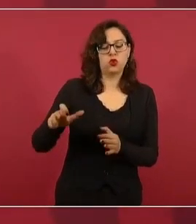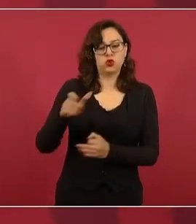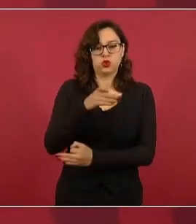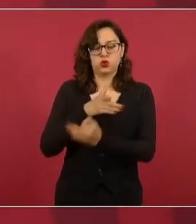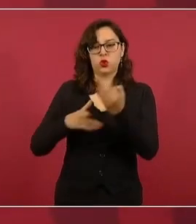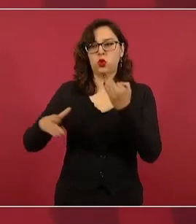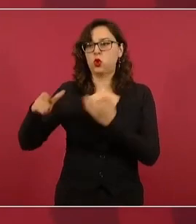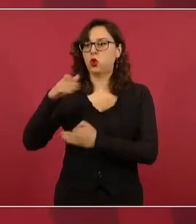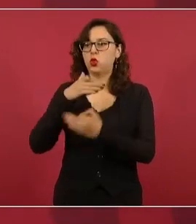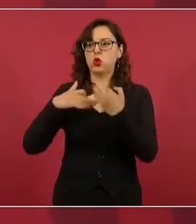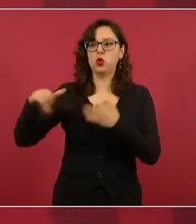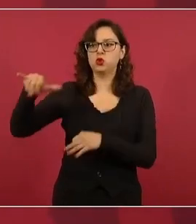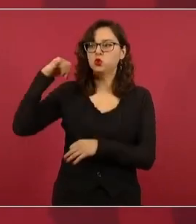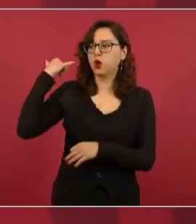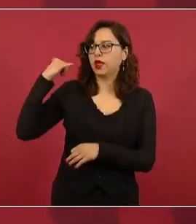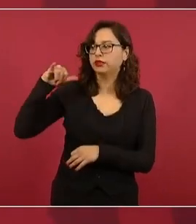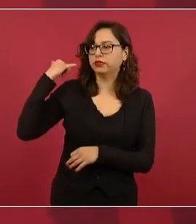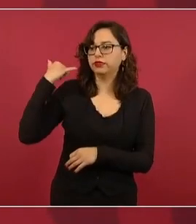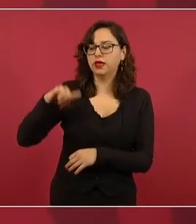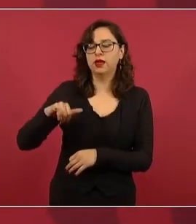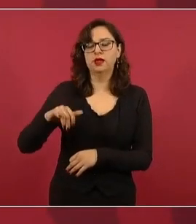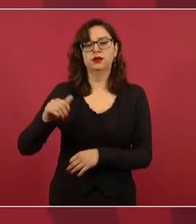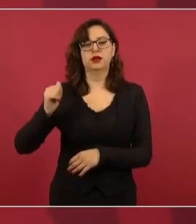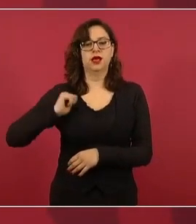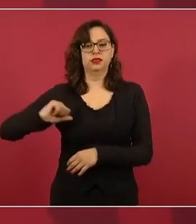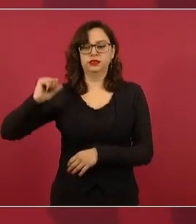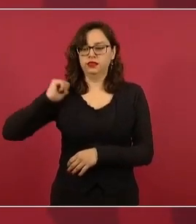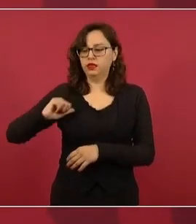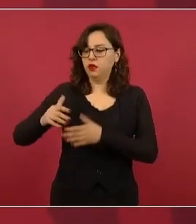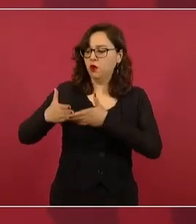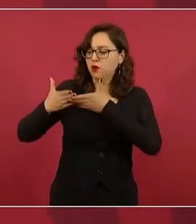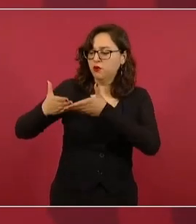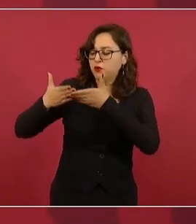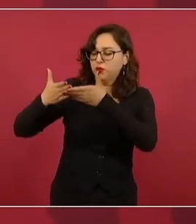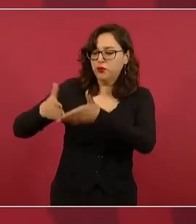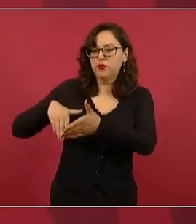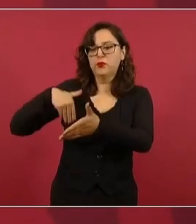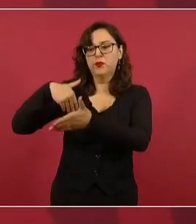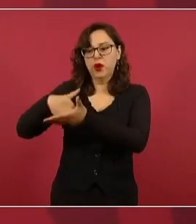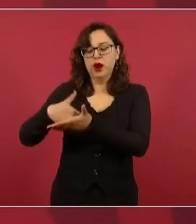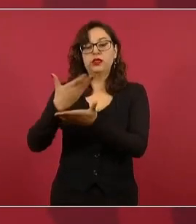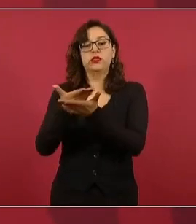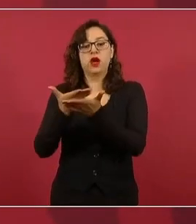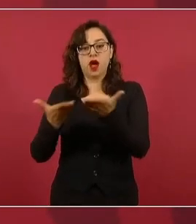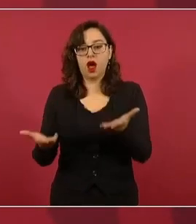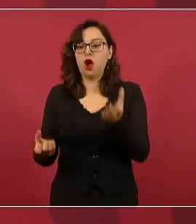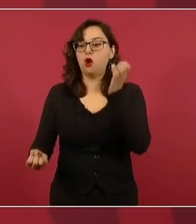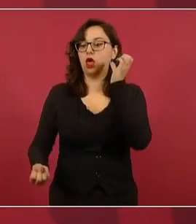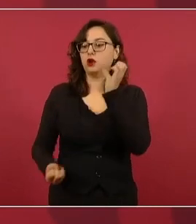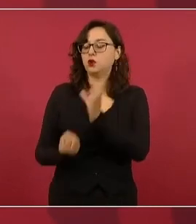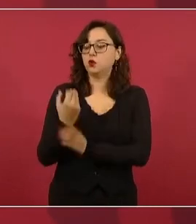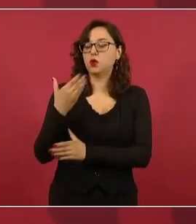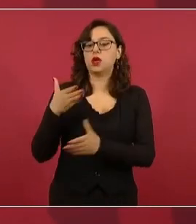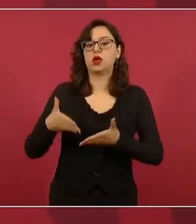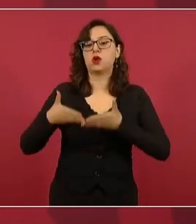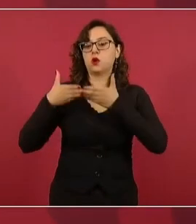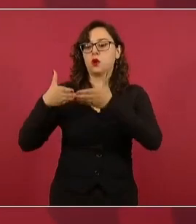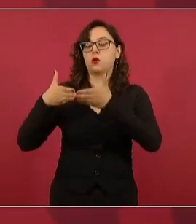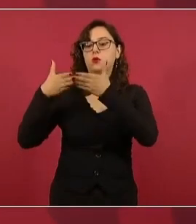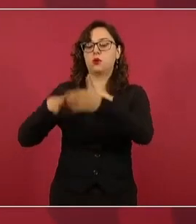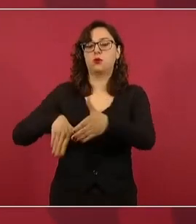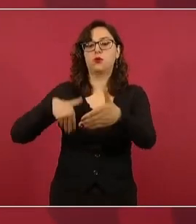de Yucatán, los antiguos puertos, el actual puerto de Progreso,